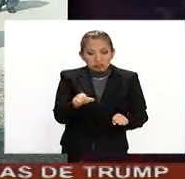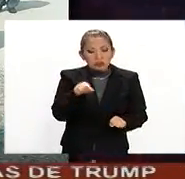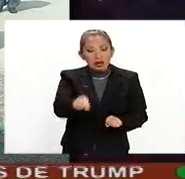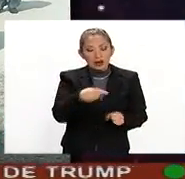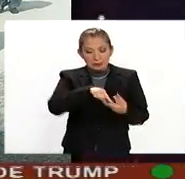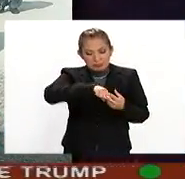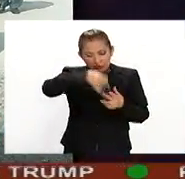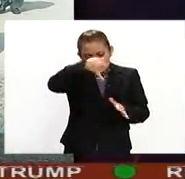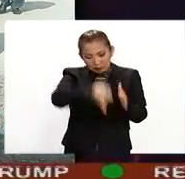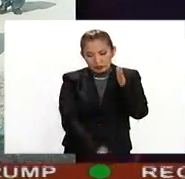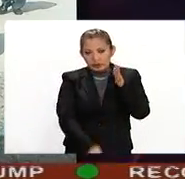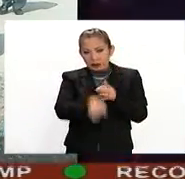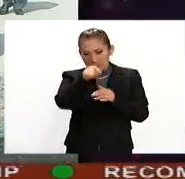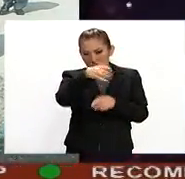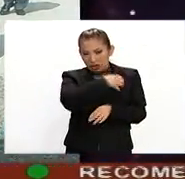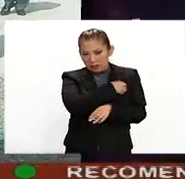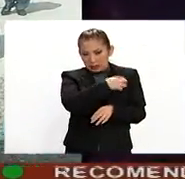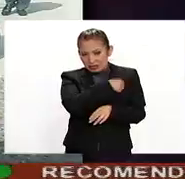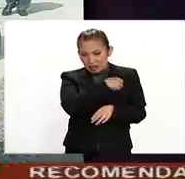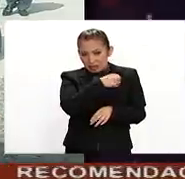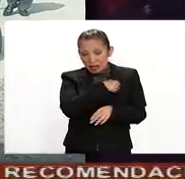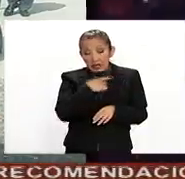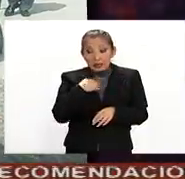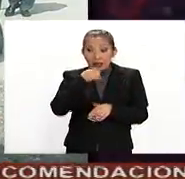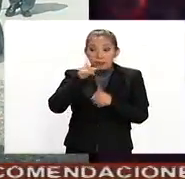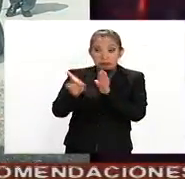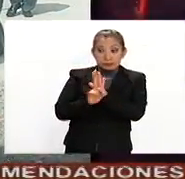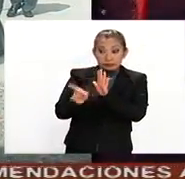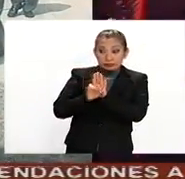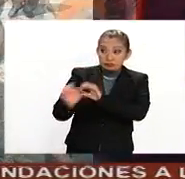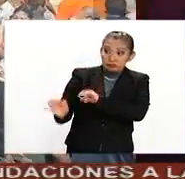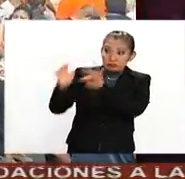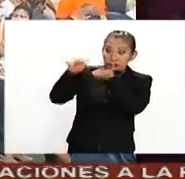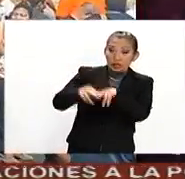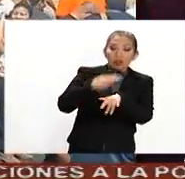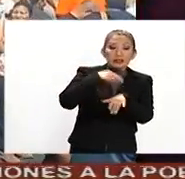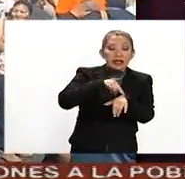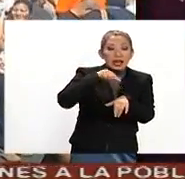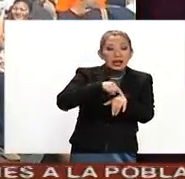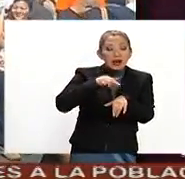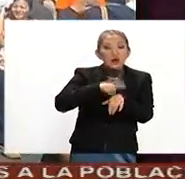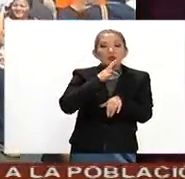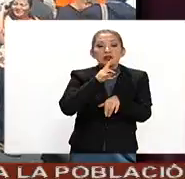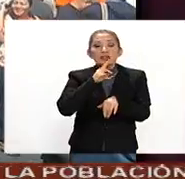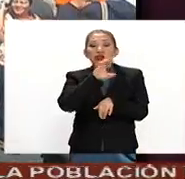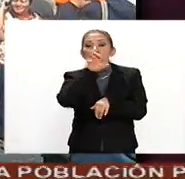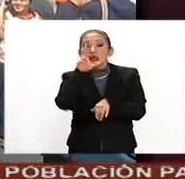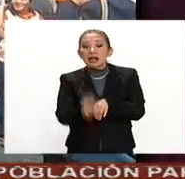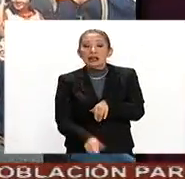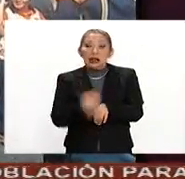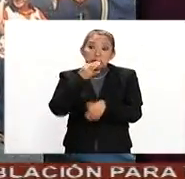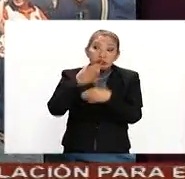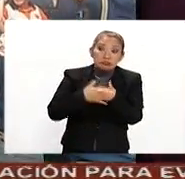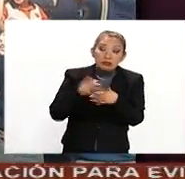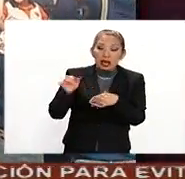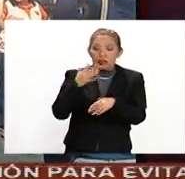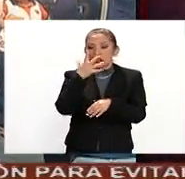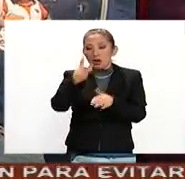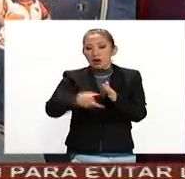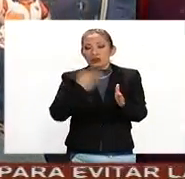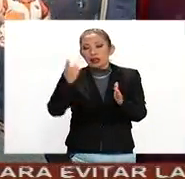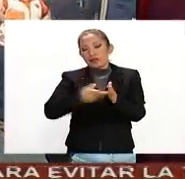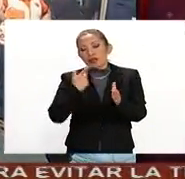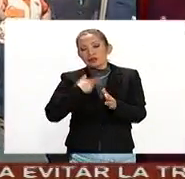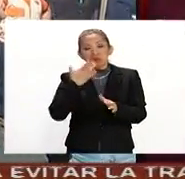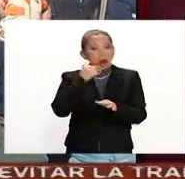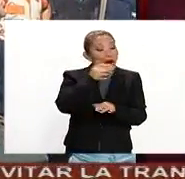el epicentro en la capital de este país centroamericano y activó la alerta de tsunami en Nicaragua, Honduras y Costa Rica. Al momento se registran 5 réplicas, no